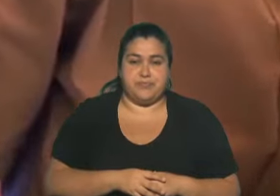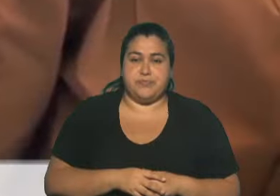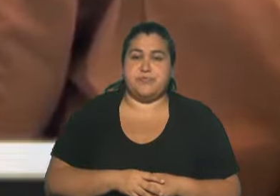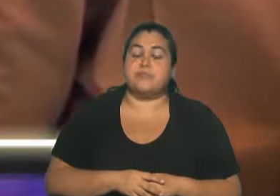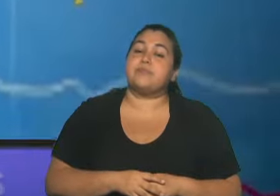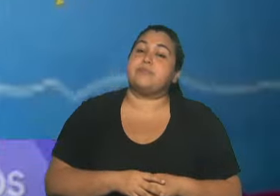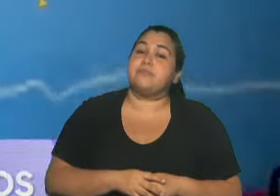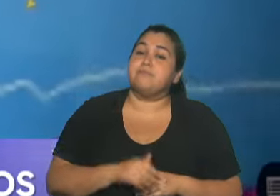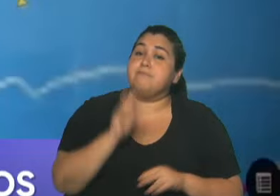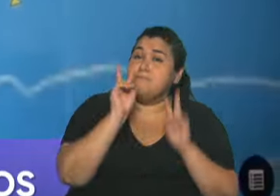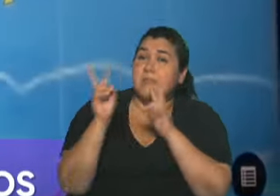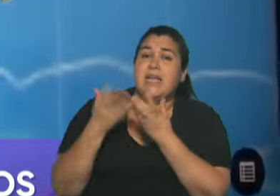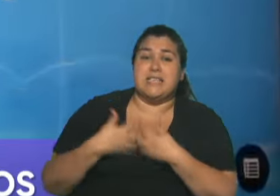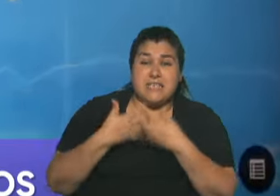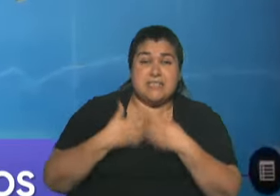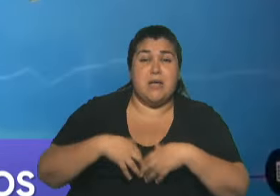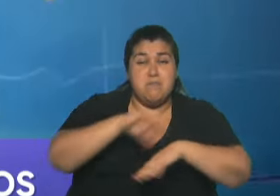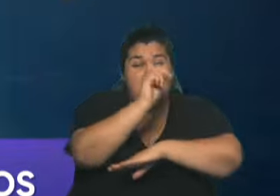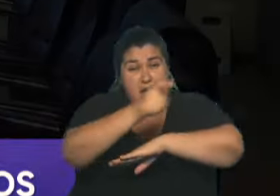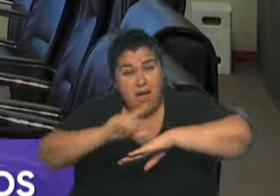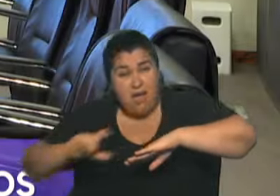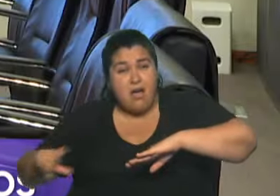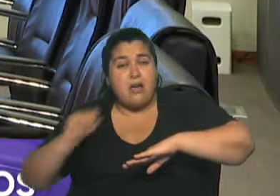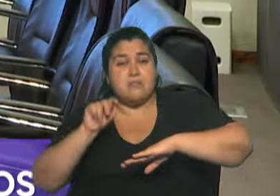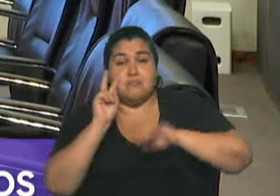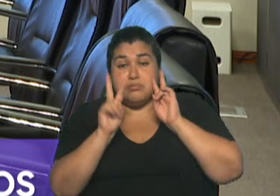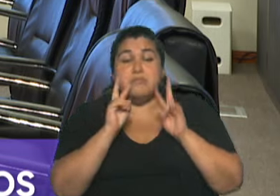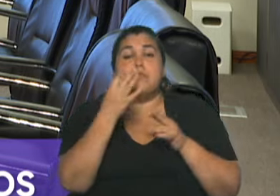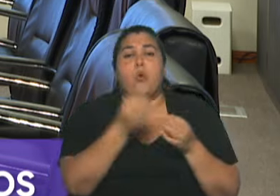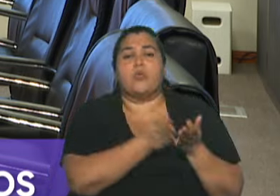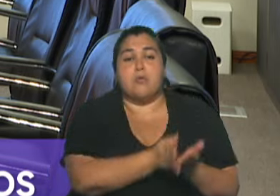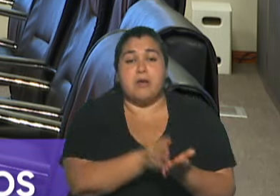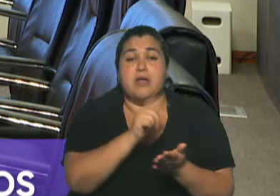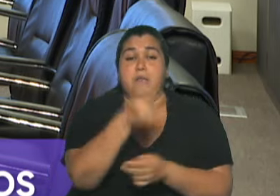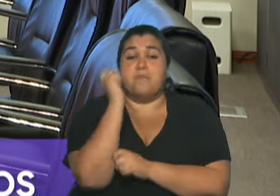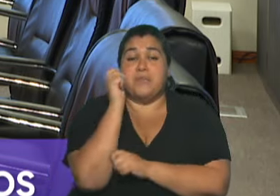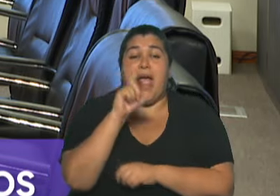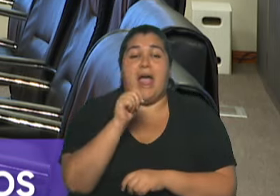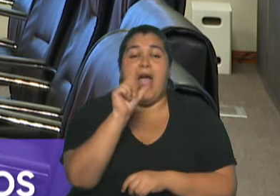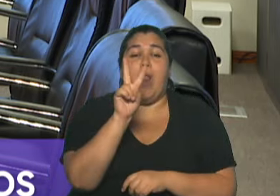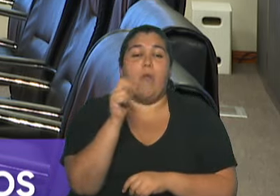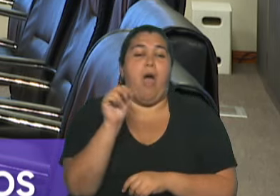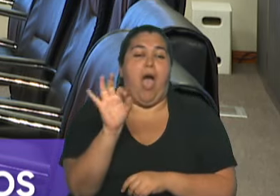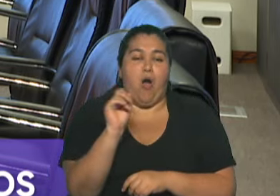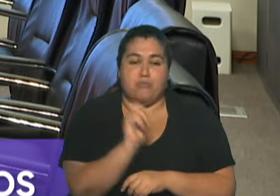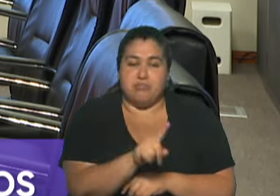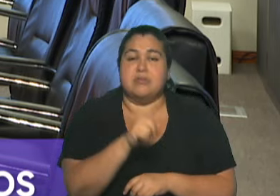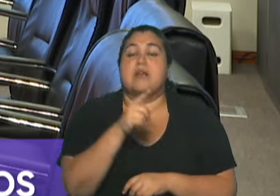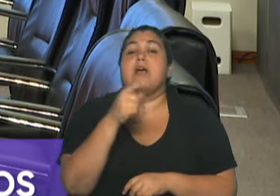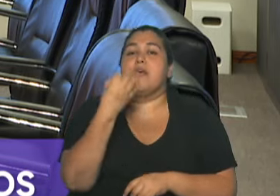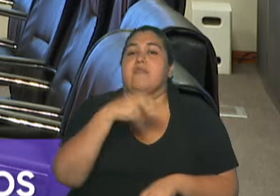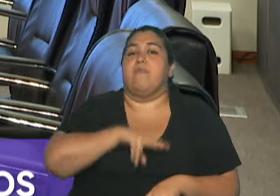detectó a través del sistema de guardacosta la incursión de un buque pesquero extranjero en este caso el buque pesquero calvado eh de bandera